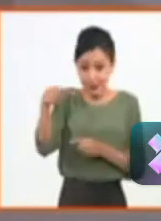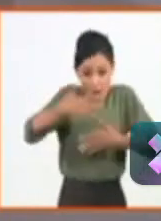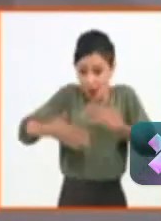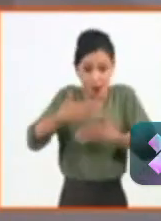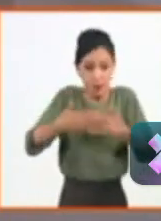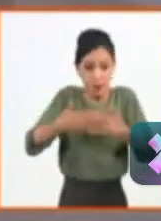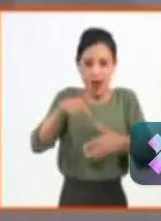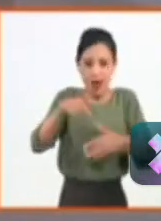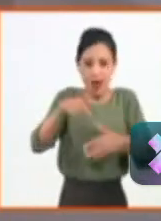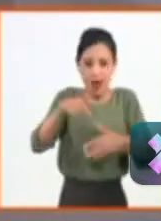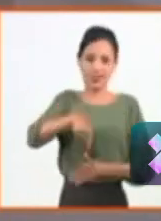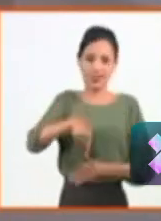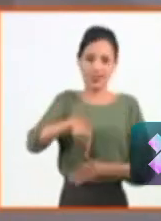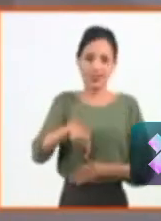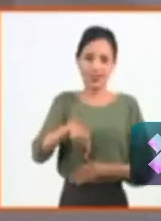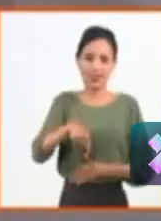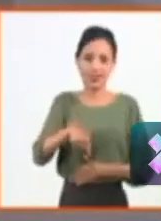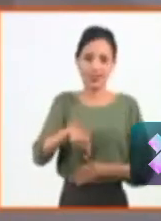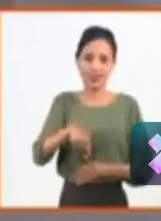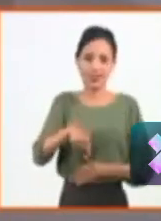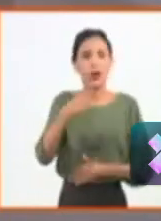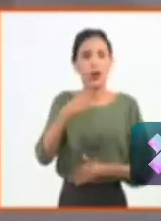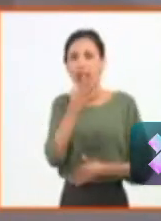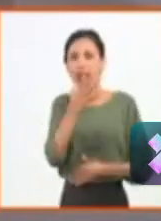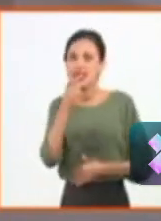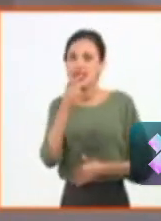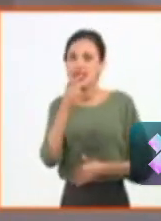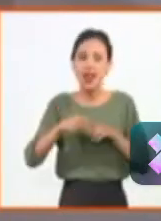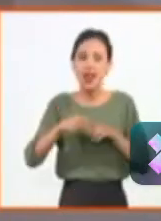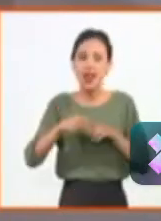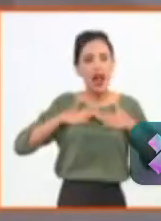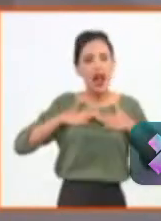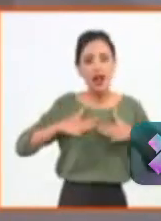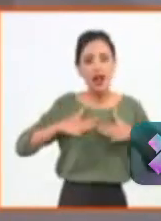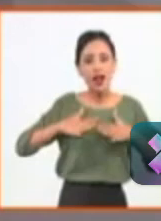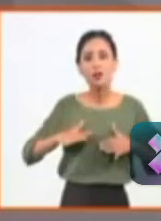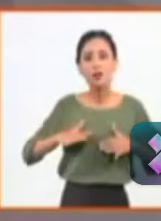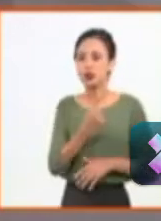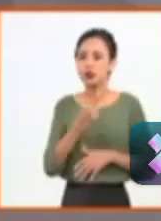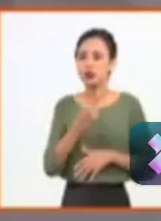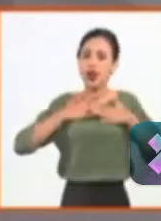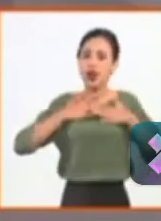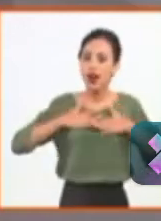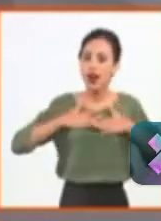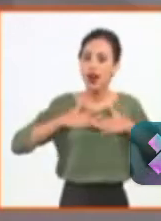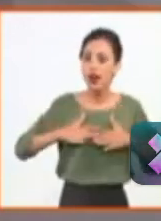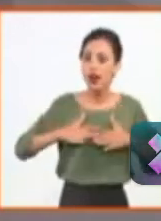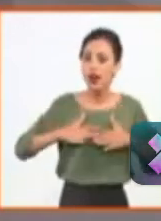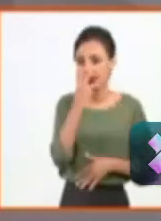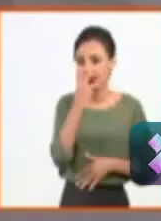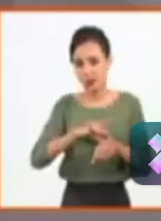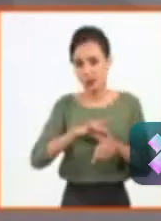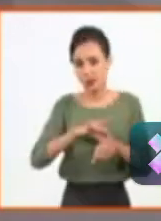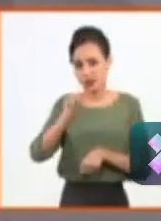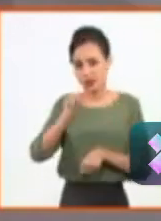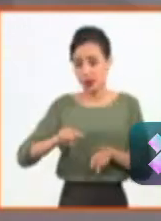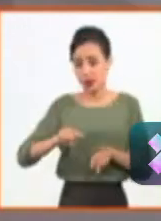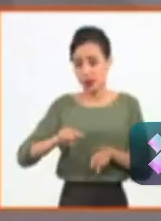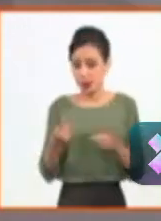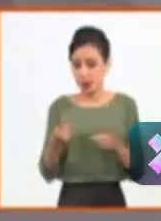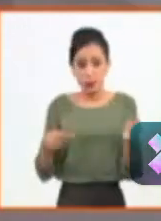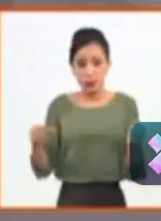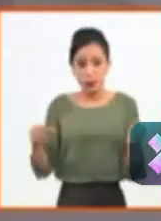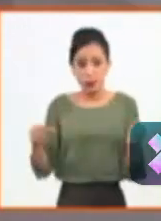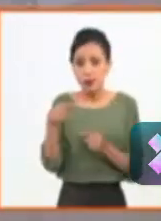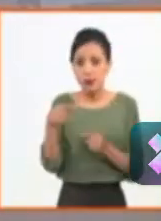y en el ojo hay calma. Y hoy nosotros estamos calmados. Porque lo que nos interesa es seguir